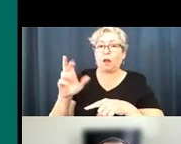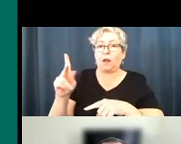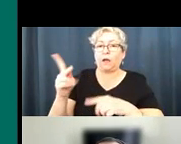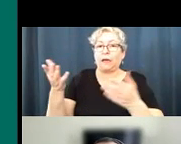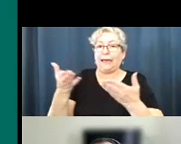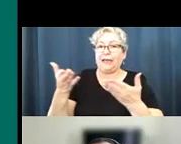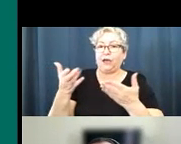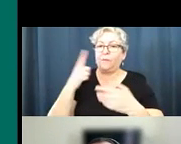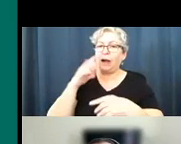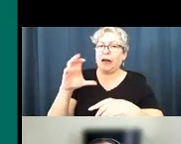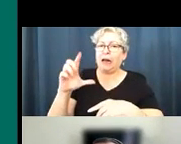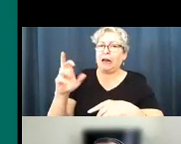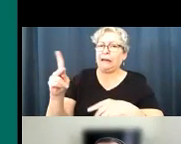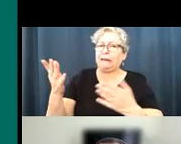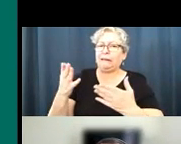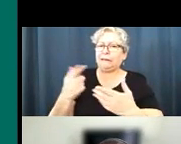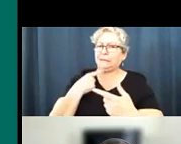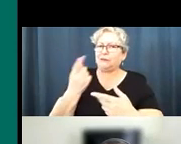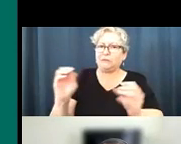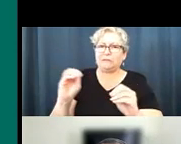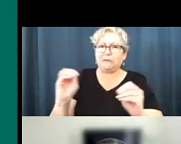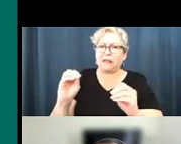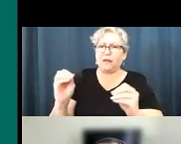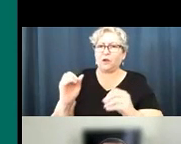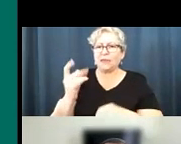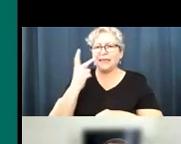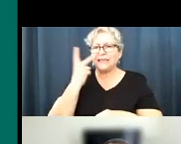tratar de no decir, apriete aquí.